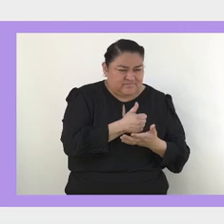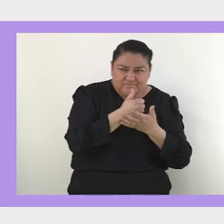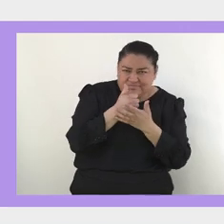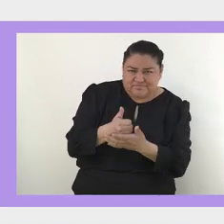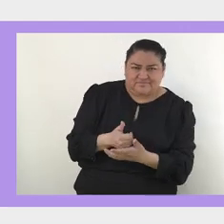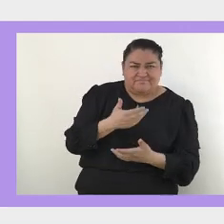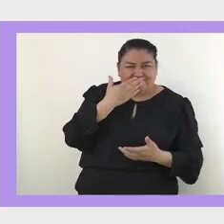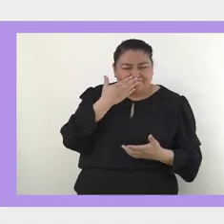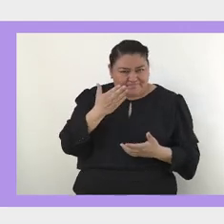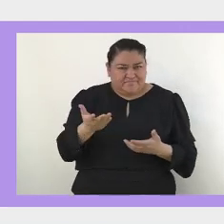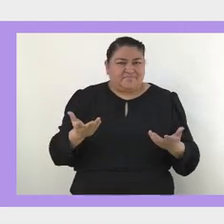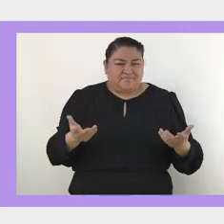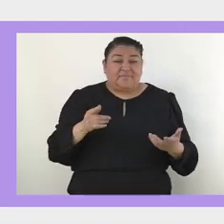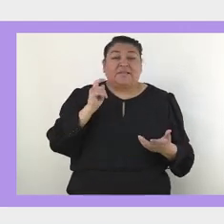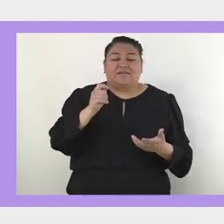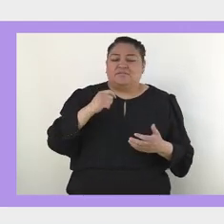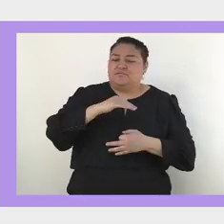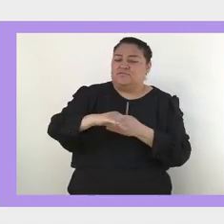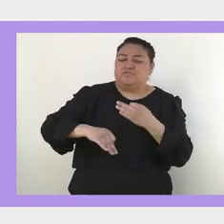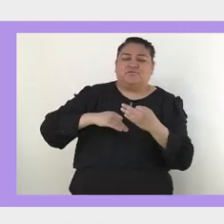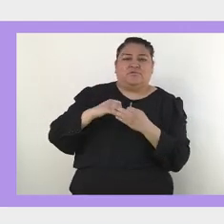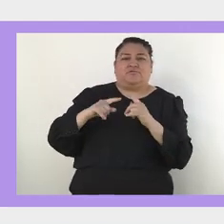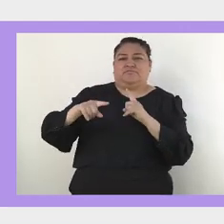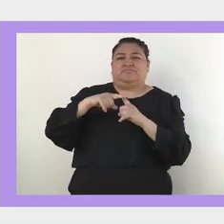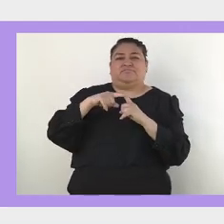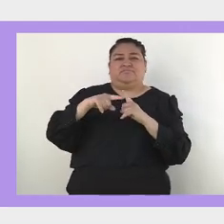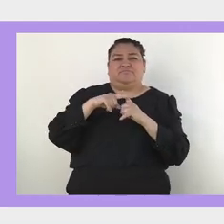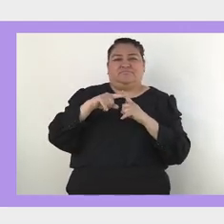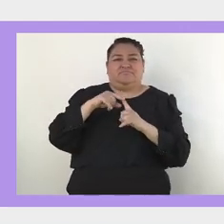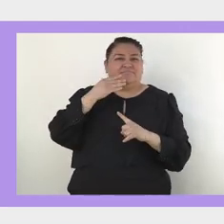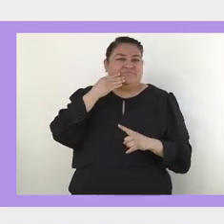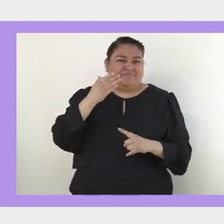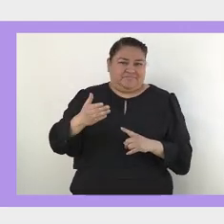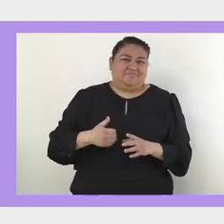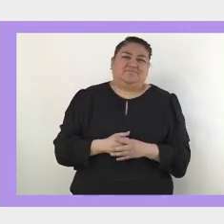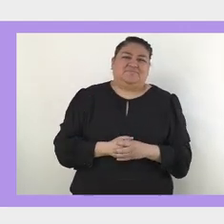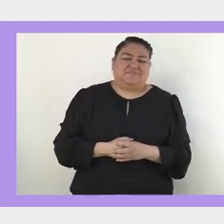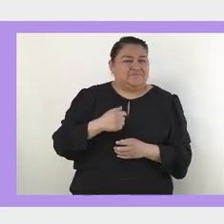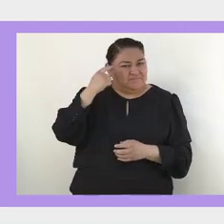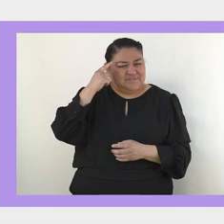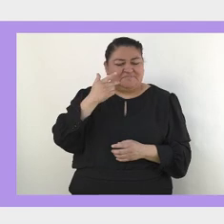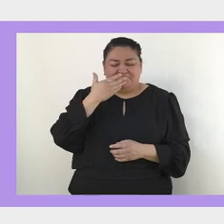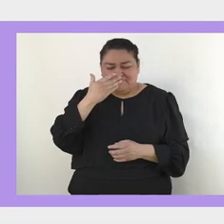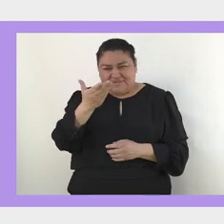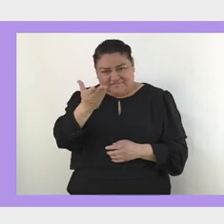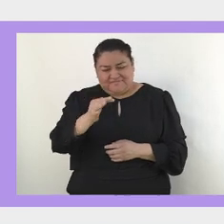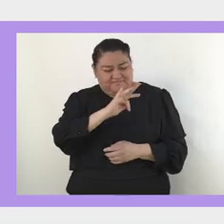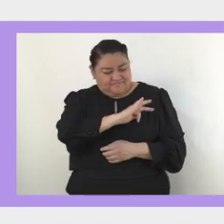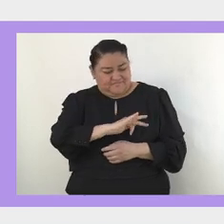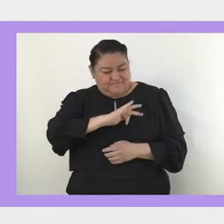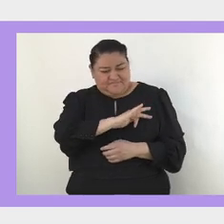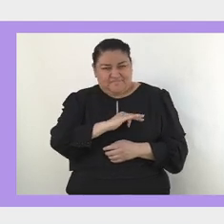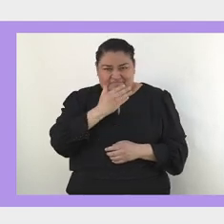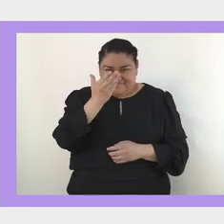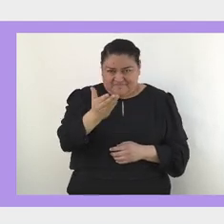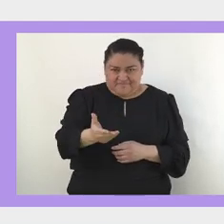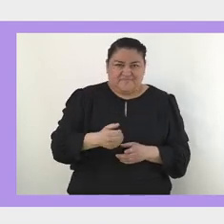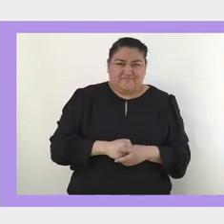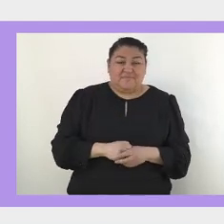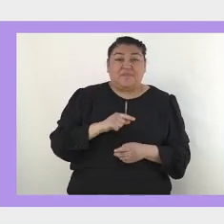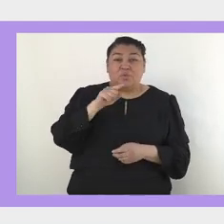Pero pues todos sumamos o sea es muy diferente lo que lo que estás haciendo y te felicito Eres